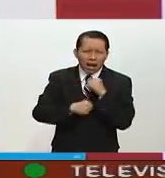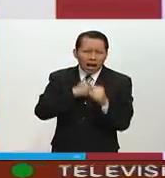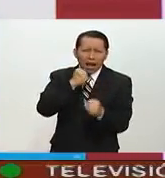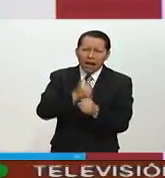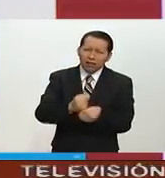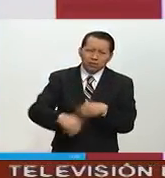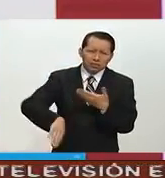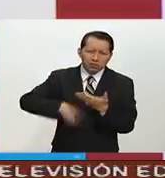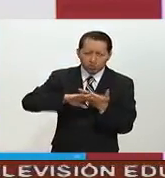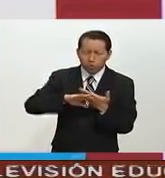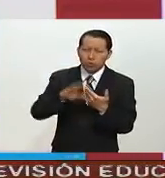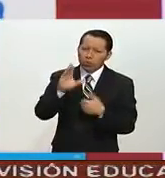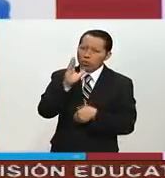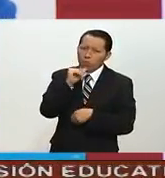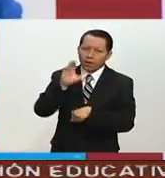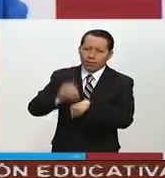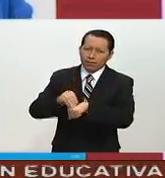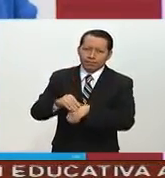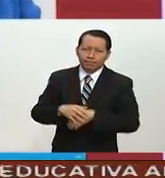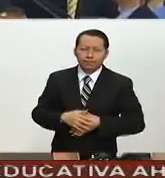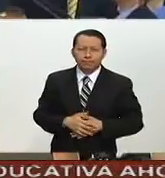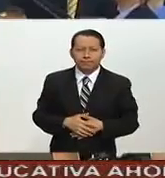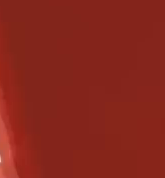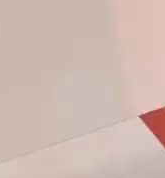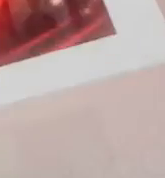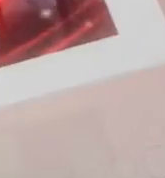permitiremos que se salgan con la suya.